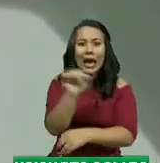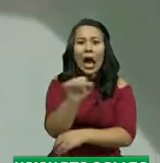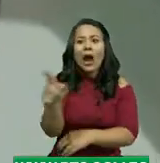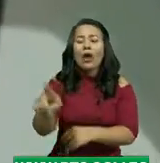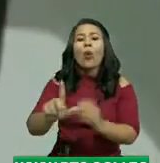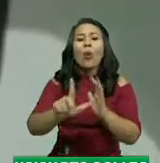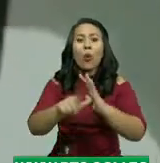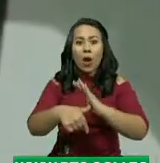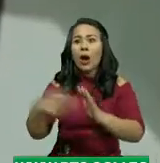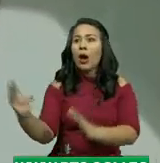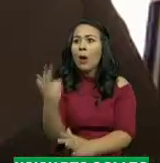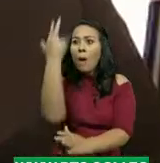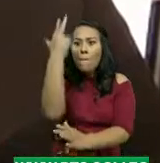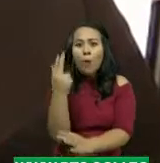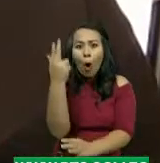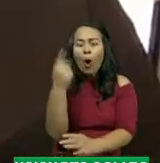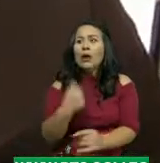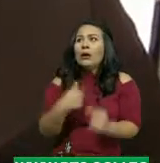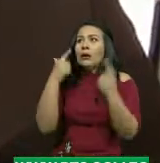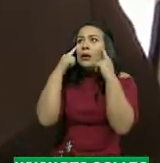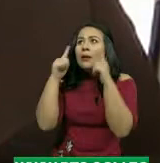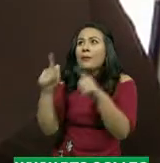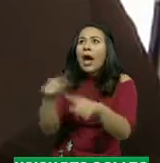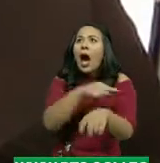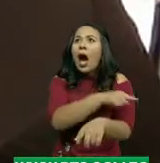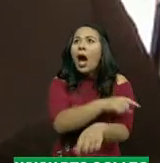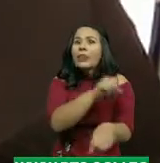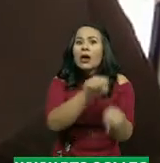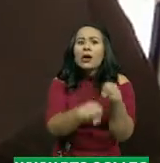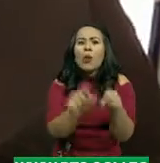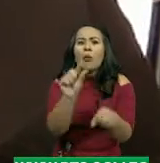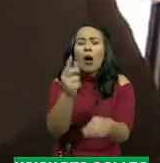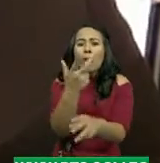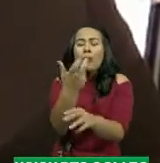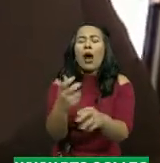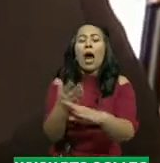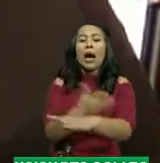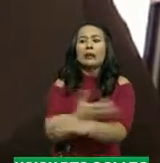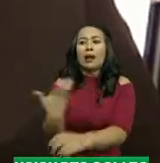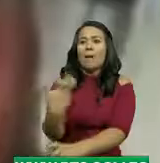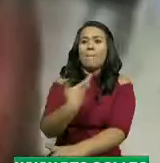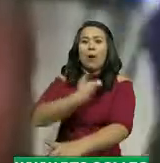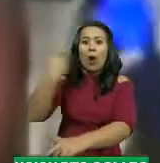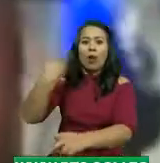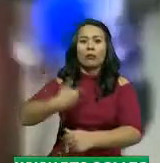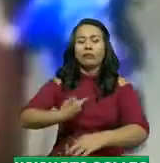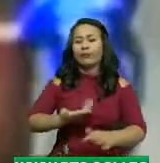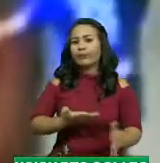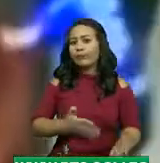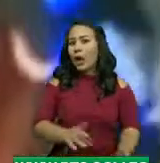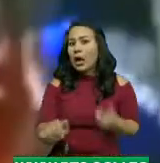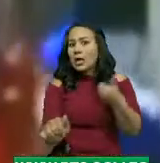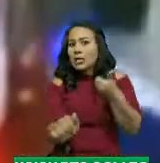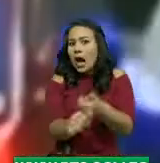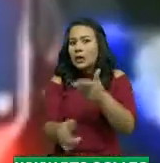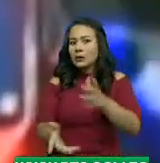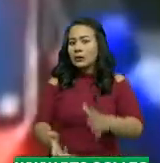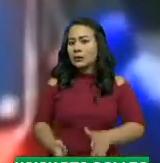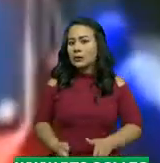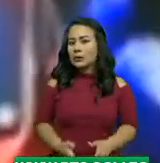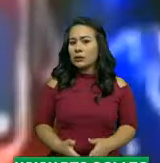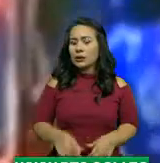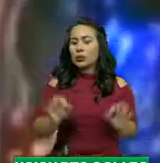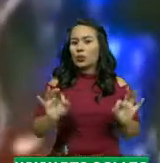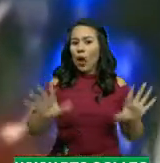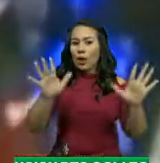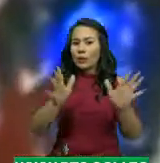Dios estoy, digamos, ahorita contando aquí las cosas, porque mire, si le hubiese salido esa bala, me hubiese hasta matado. Ese individuo fue capturado por el populacho y